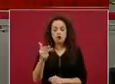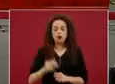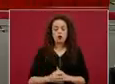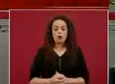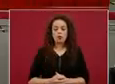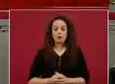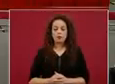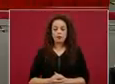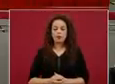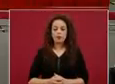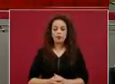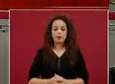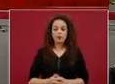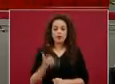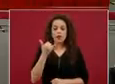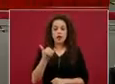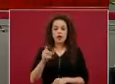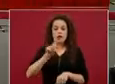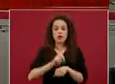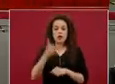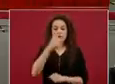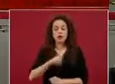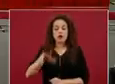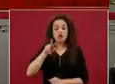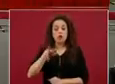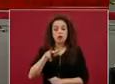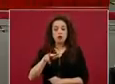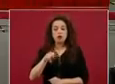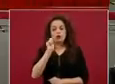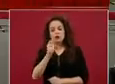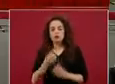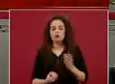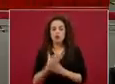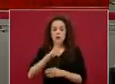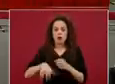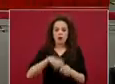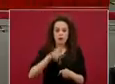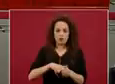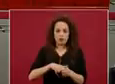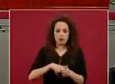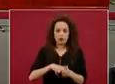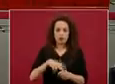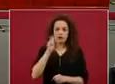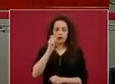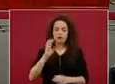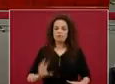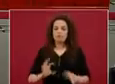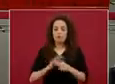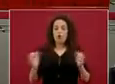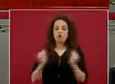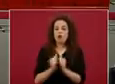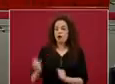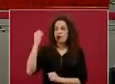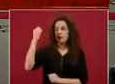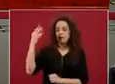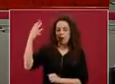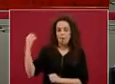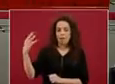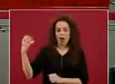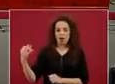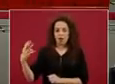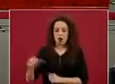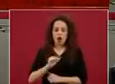la vez el día 118 de esta nueva normalidad, caracterizada por el semáforo de riesgo COVID. No me